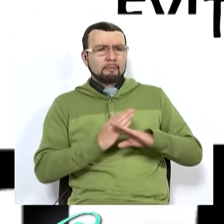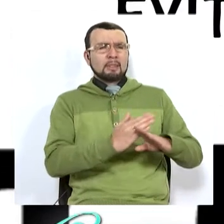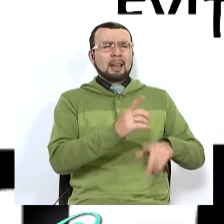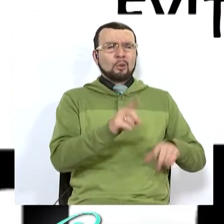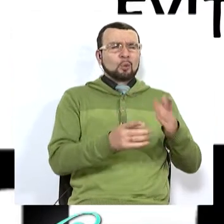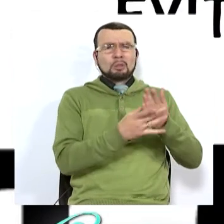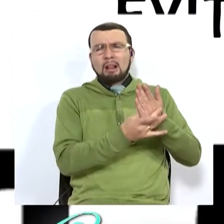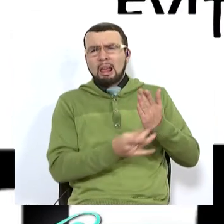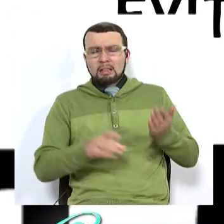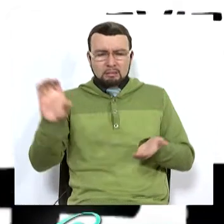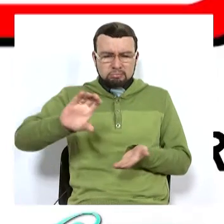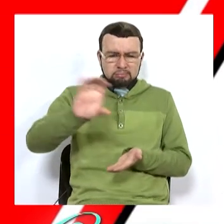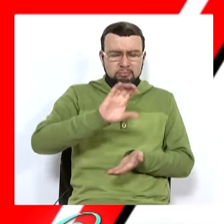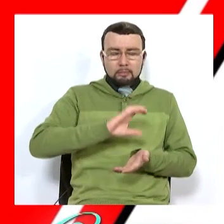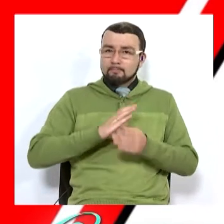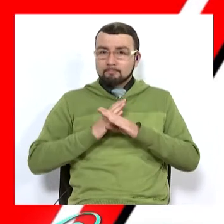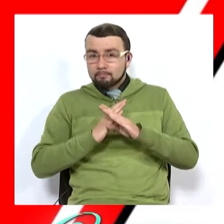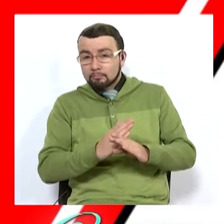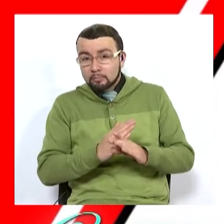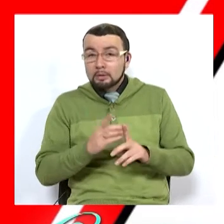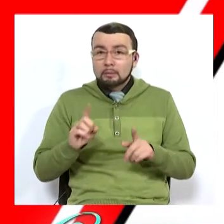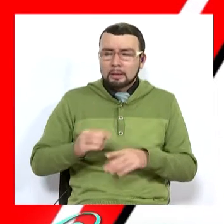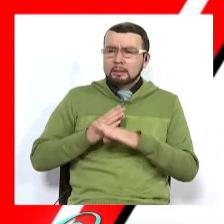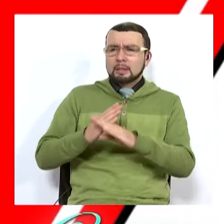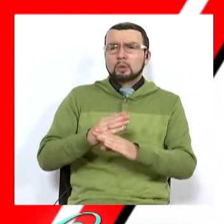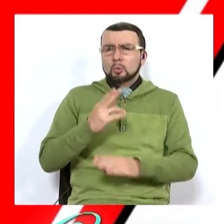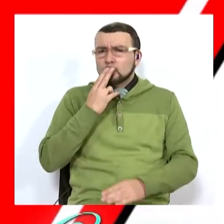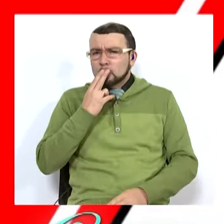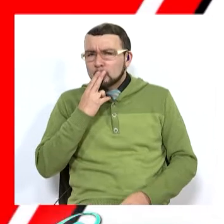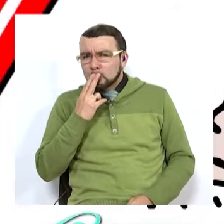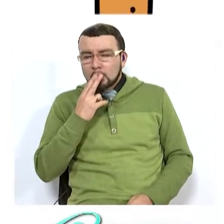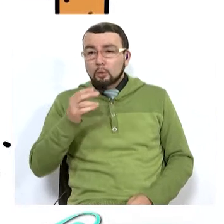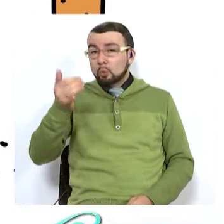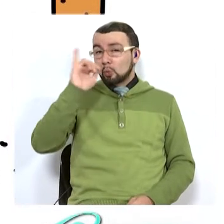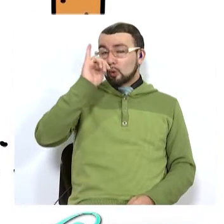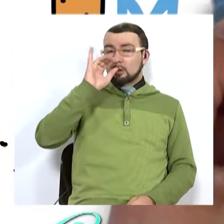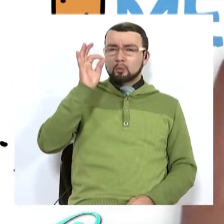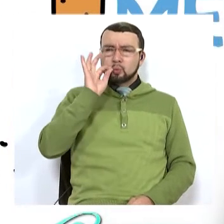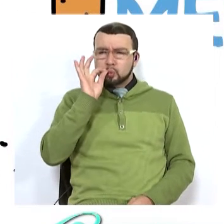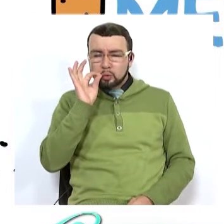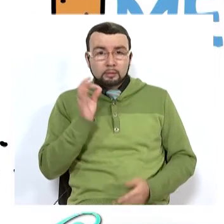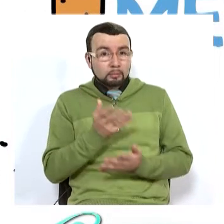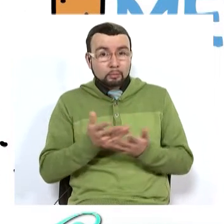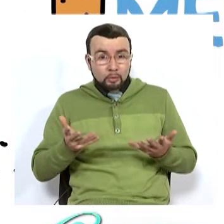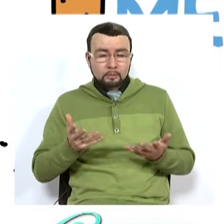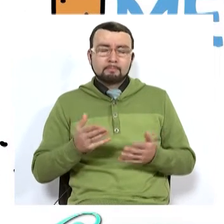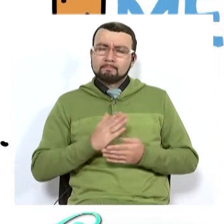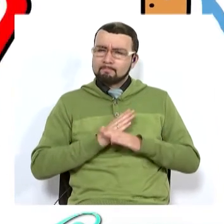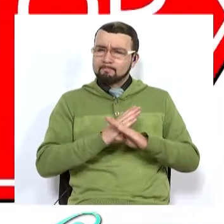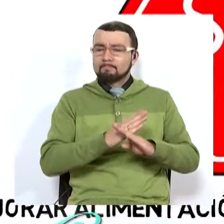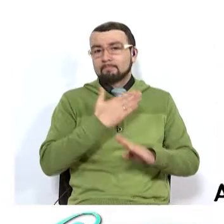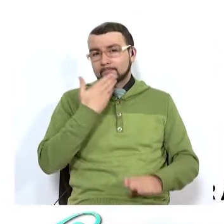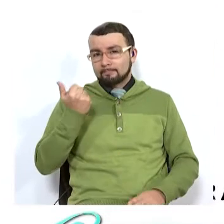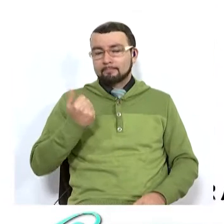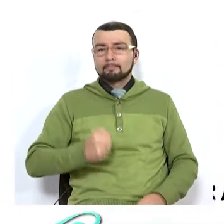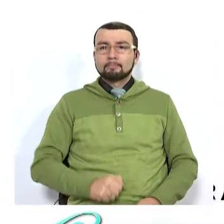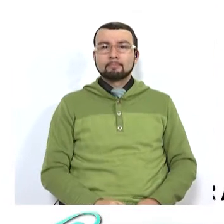en grasas y condimentos, evitar el consumo de tabaco, café y alcohol. Esto es Medicina para Todos.